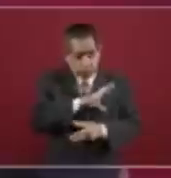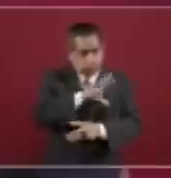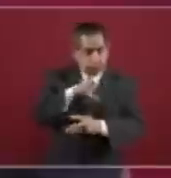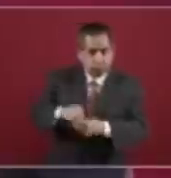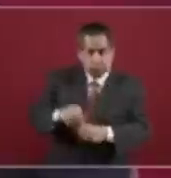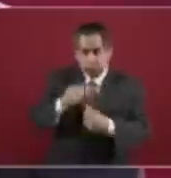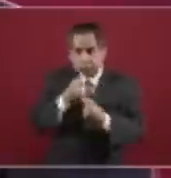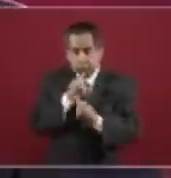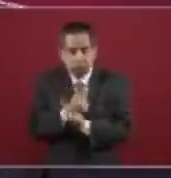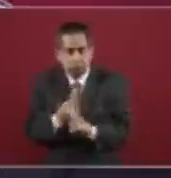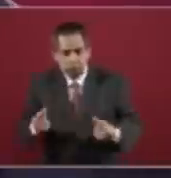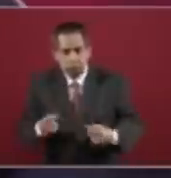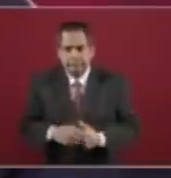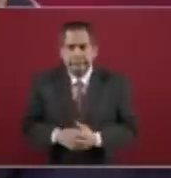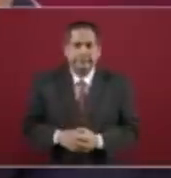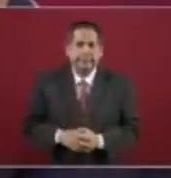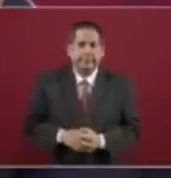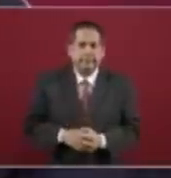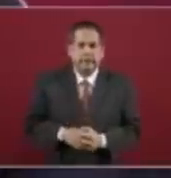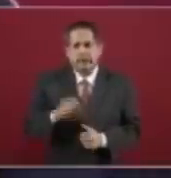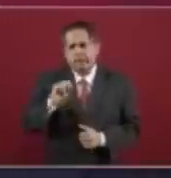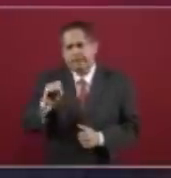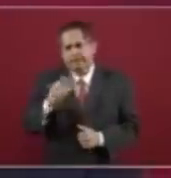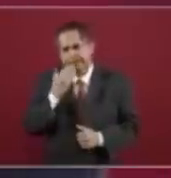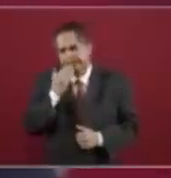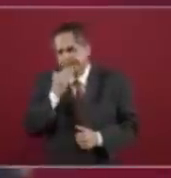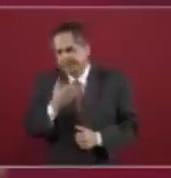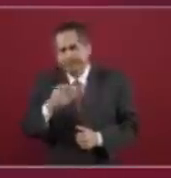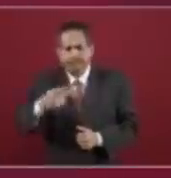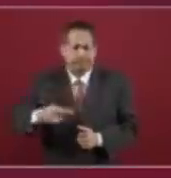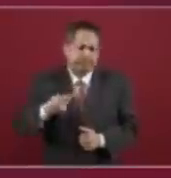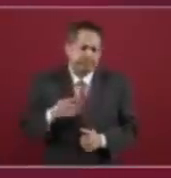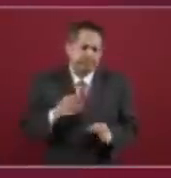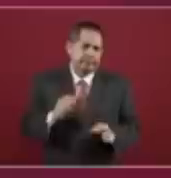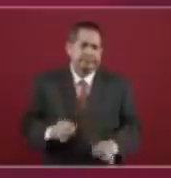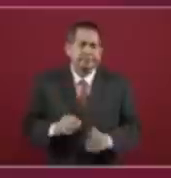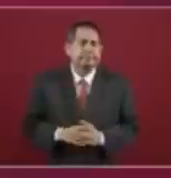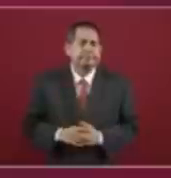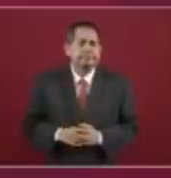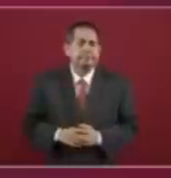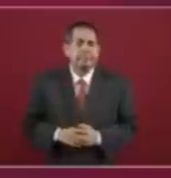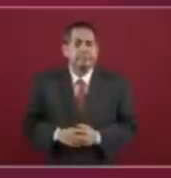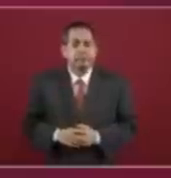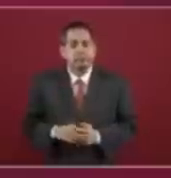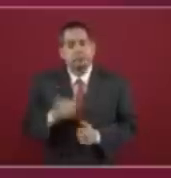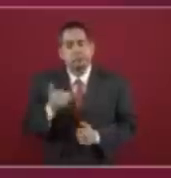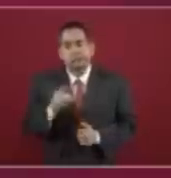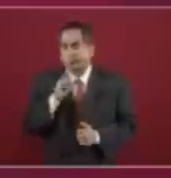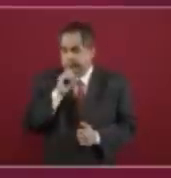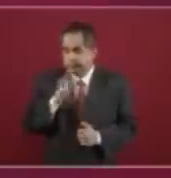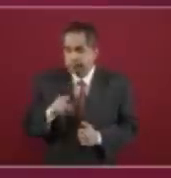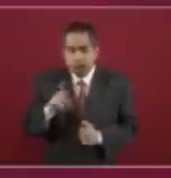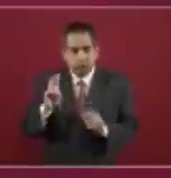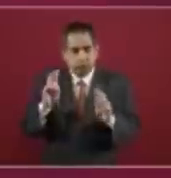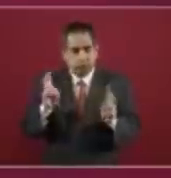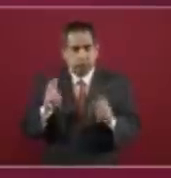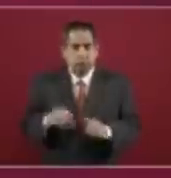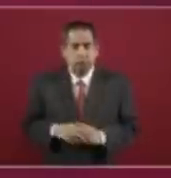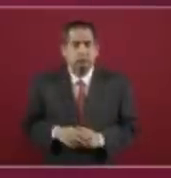niñez? Sí. Gracias. Es una muy buena pregunta y son de los temas